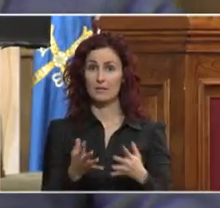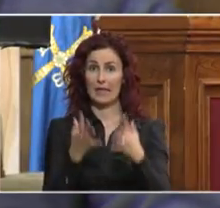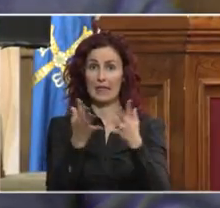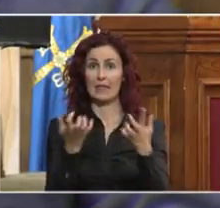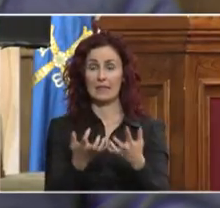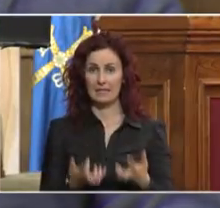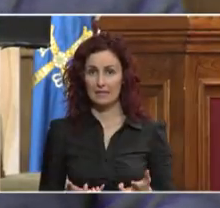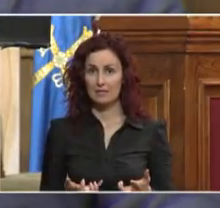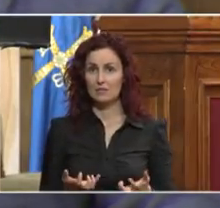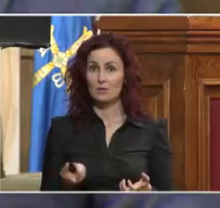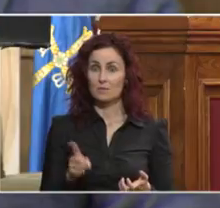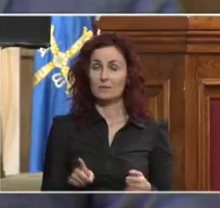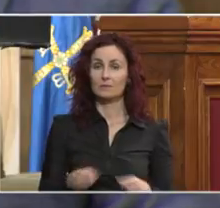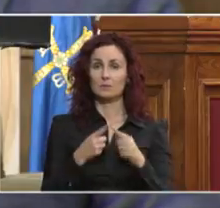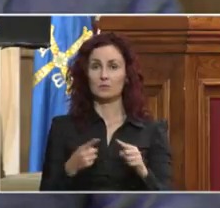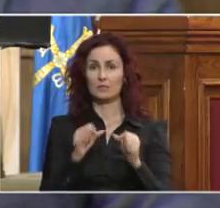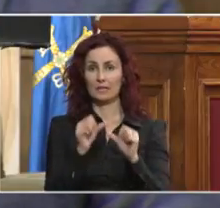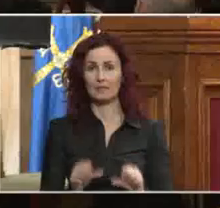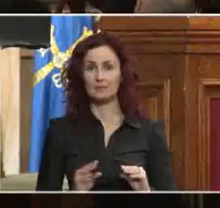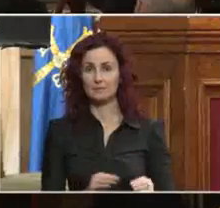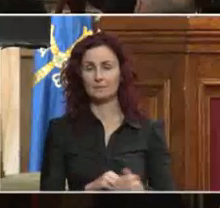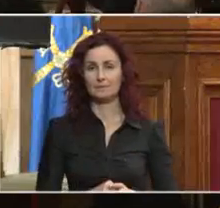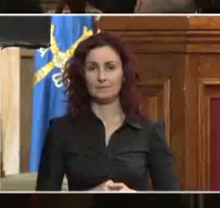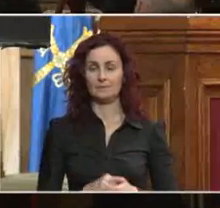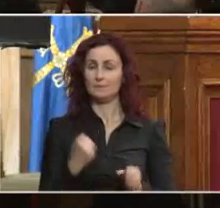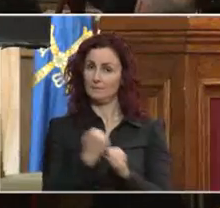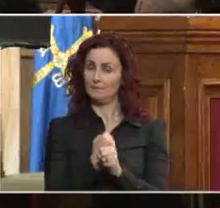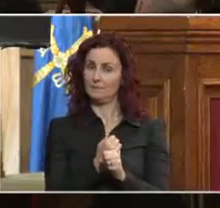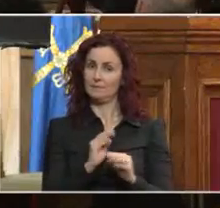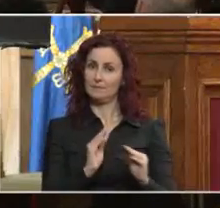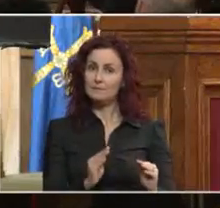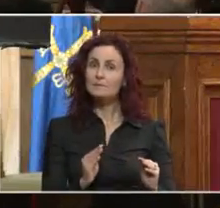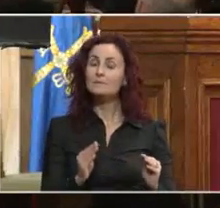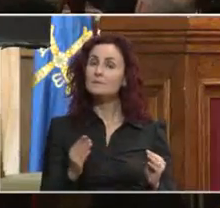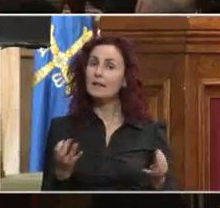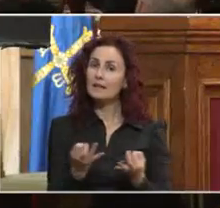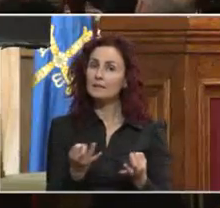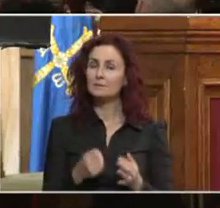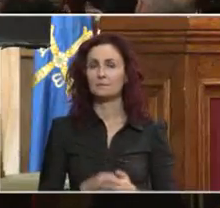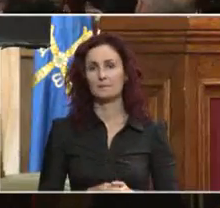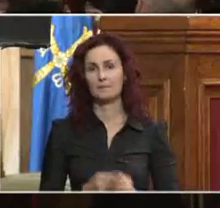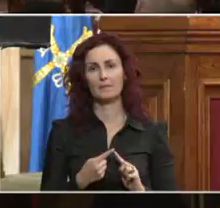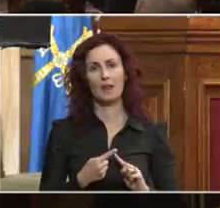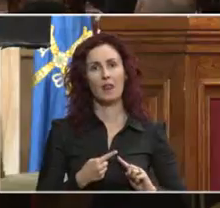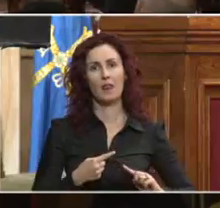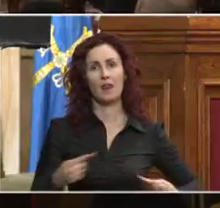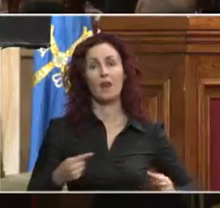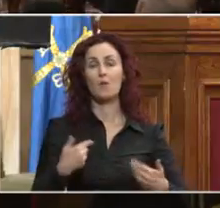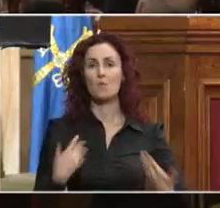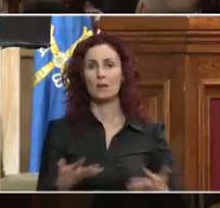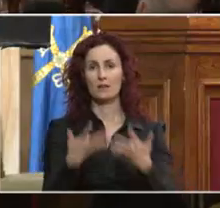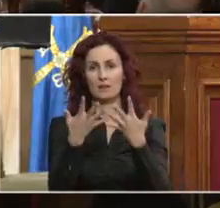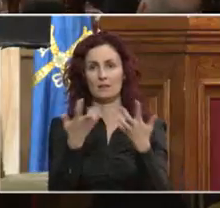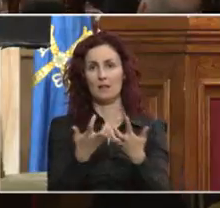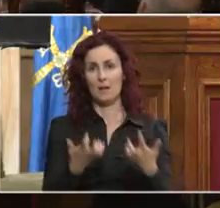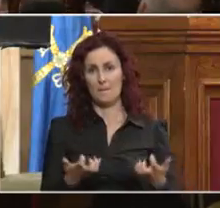textos como el musical. Trabajo que es el más largo es el de los textos,